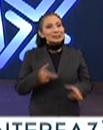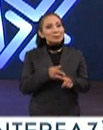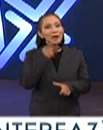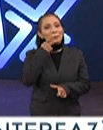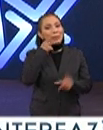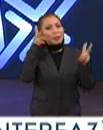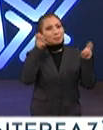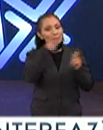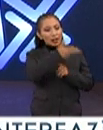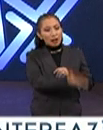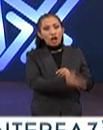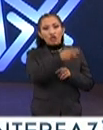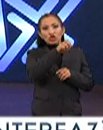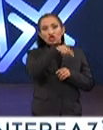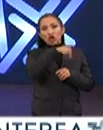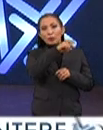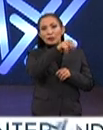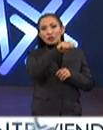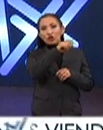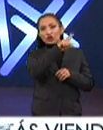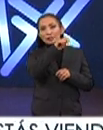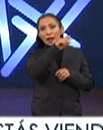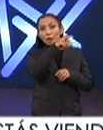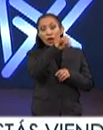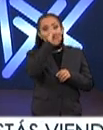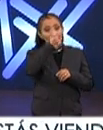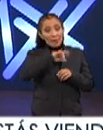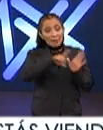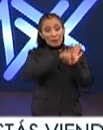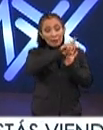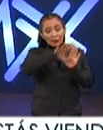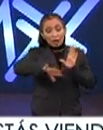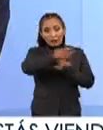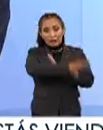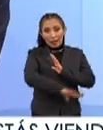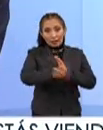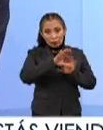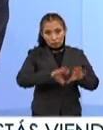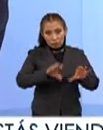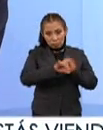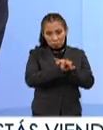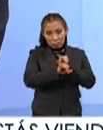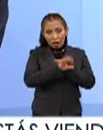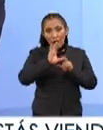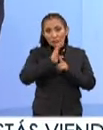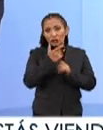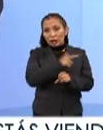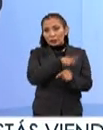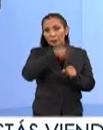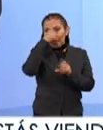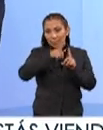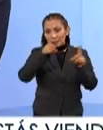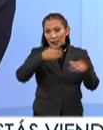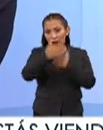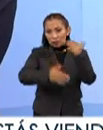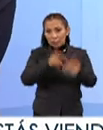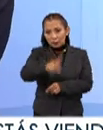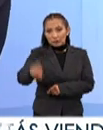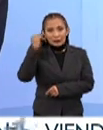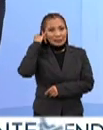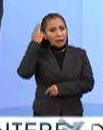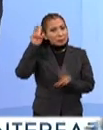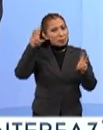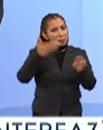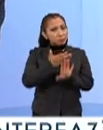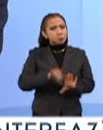Continuamos hablando con Norberto Zamora Pérez, él es jefe de Departamento de Medios Digitales de la Comisión Nacional para el Desarrollo de los Pueblos Indígenas,